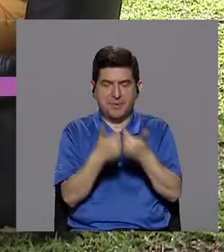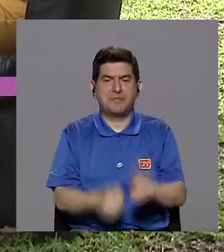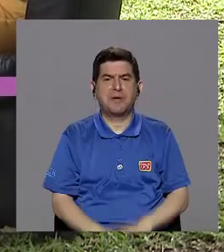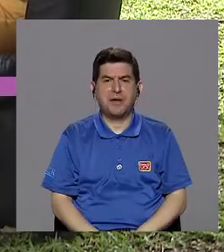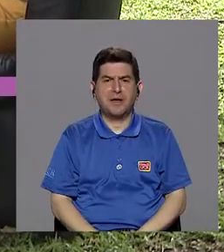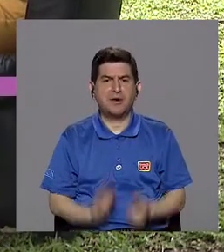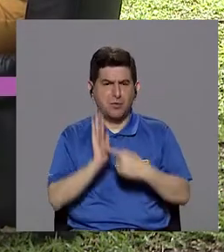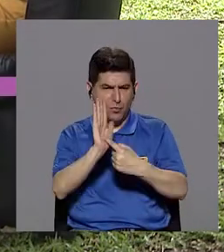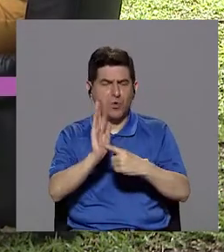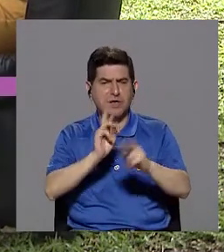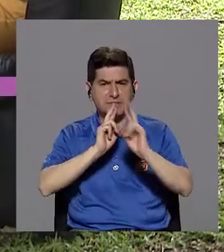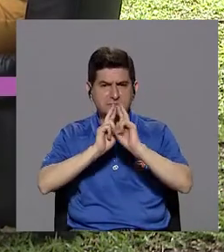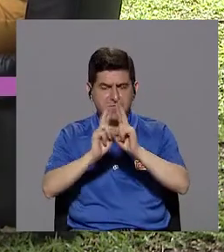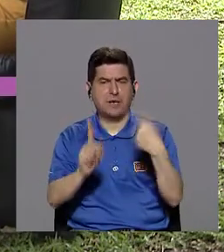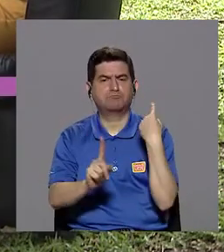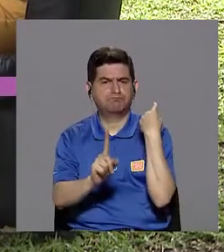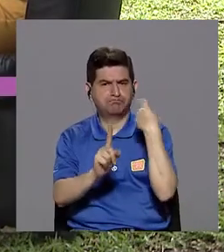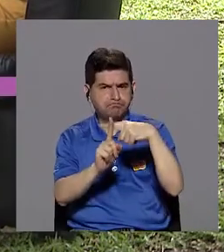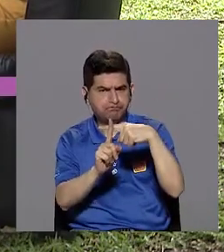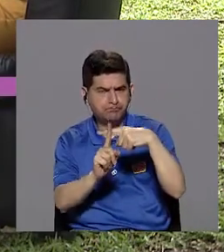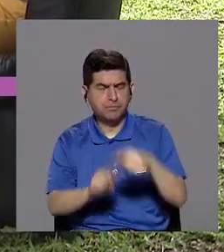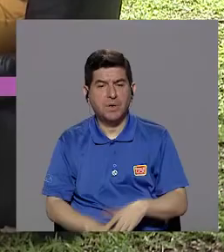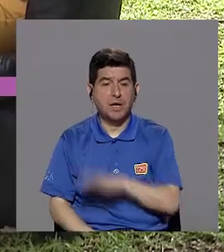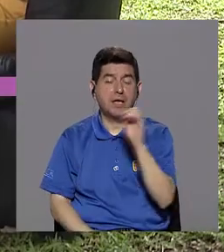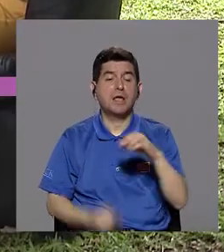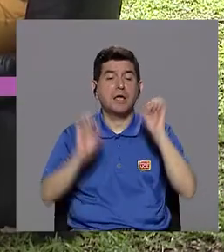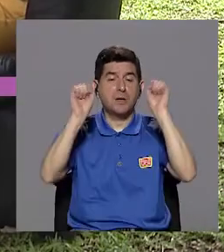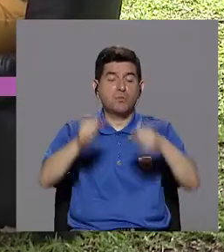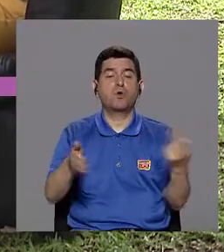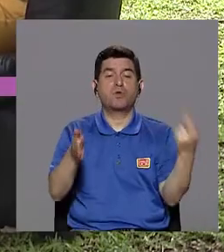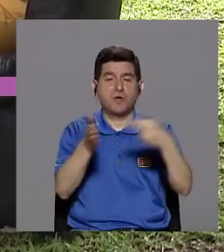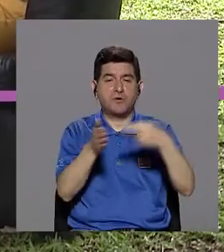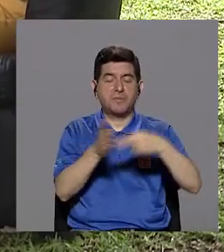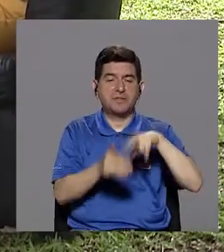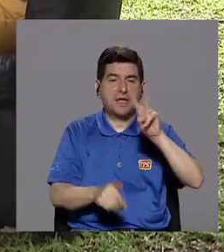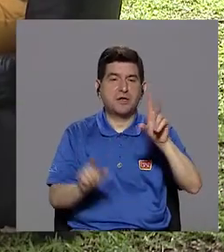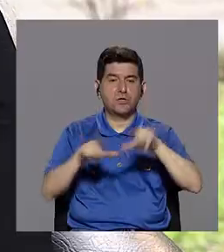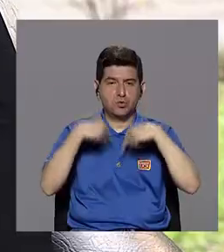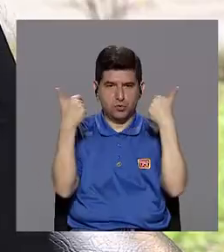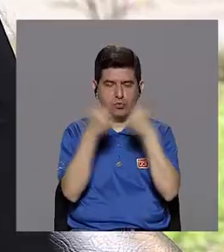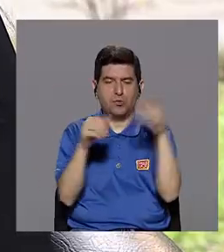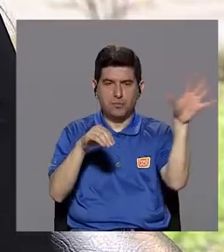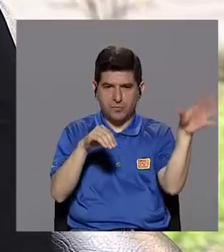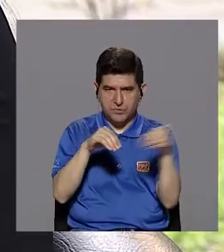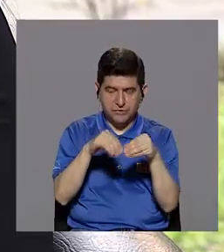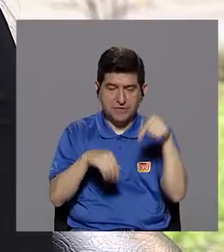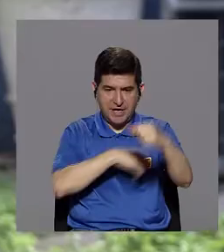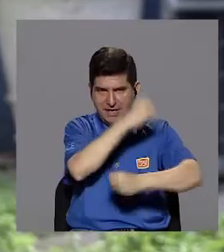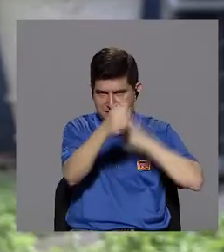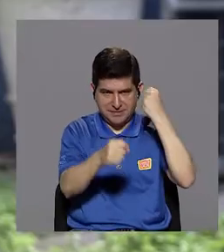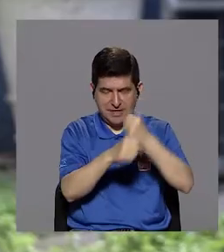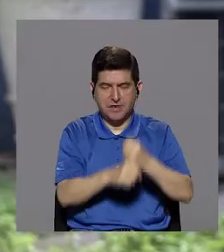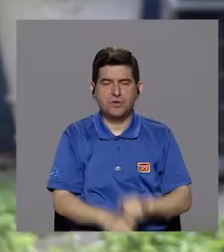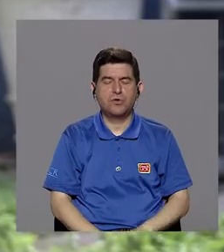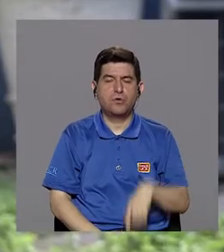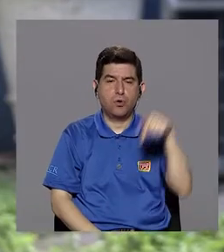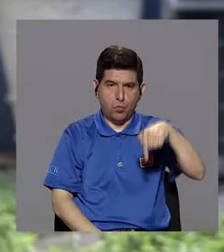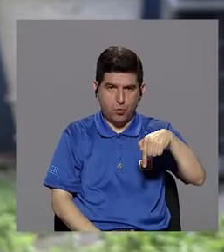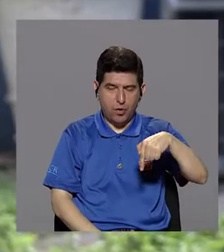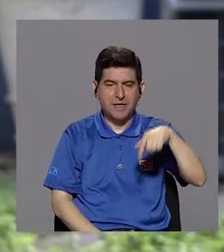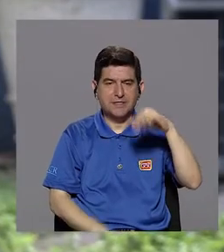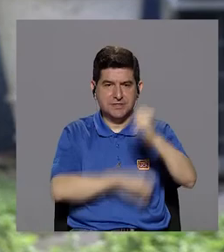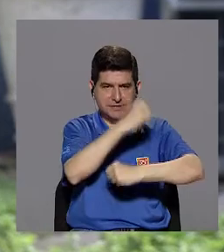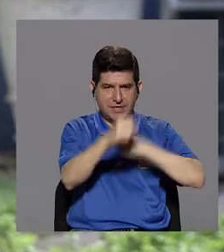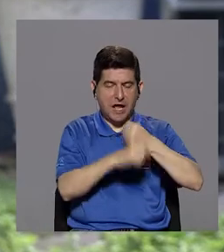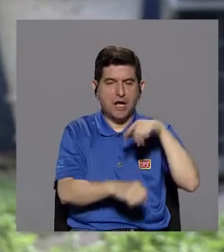obtenga resultados positivos y replicarlos en dos grupos más. Uh-huh. Dos grupos más durante este año. Uh-huh. Un grupo más este año